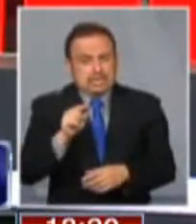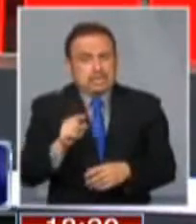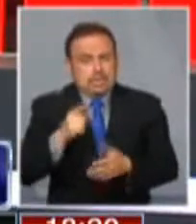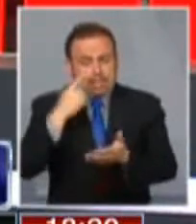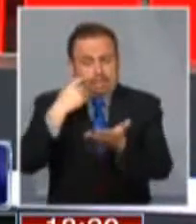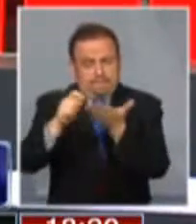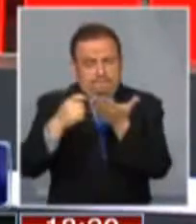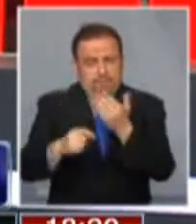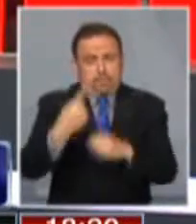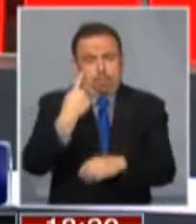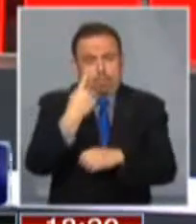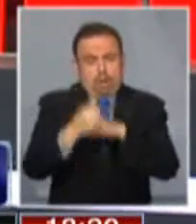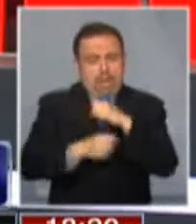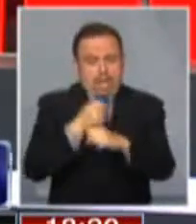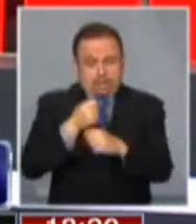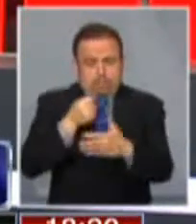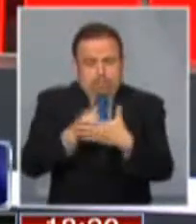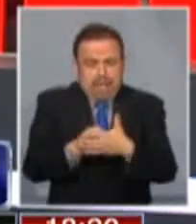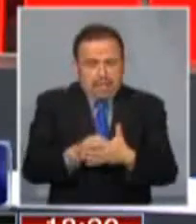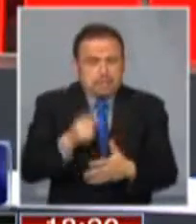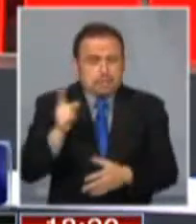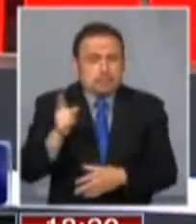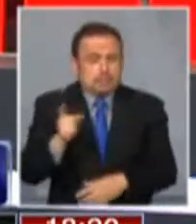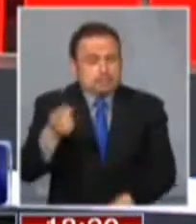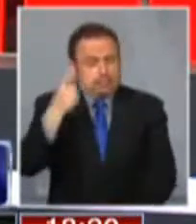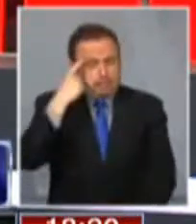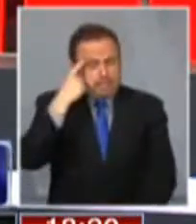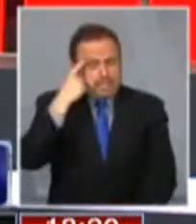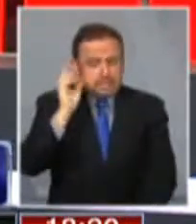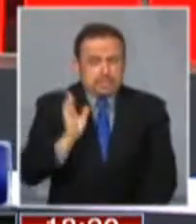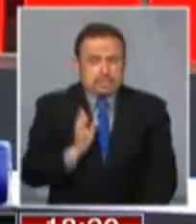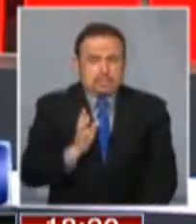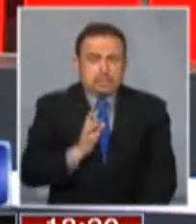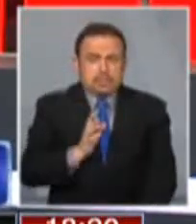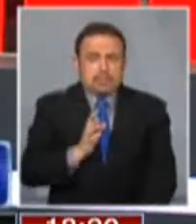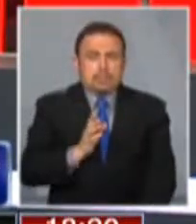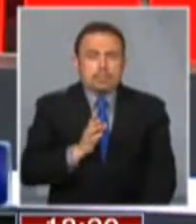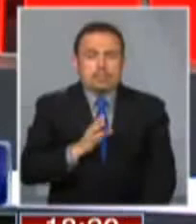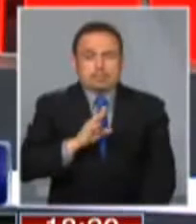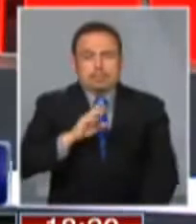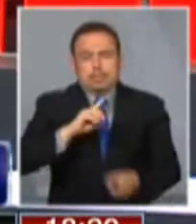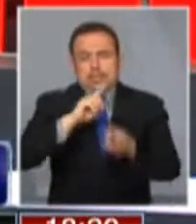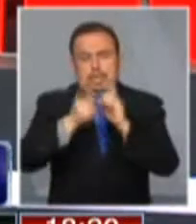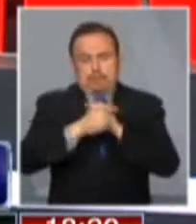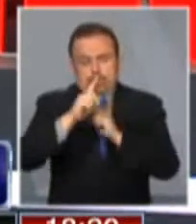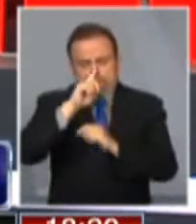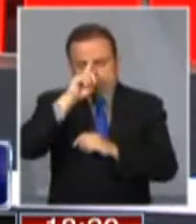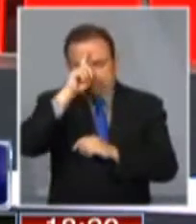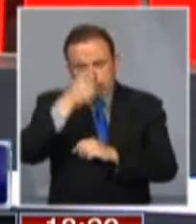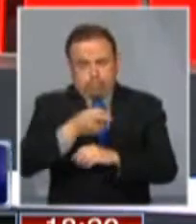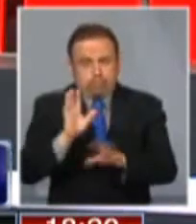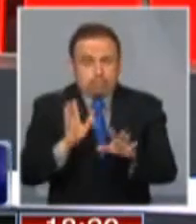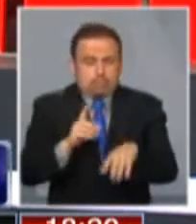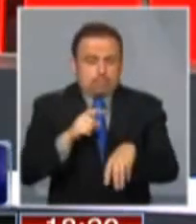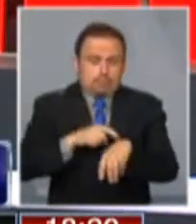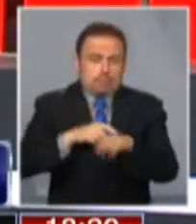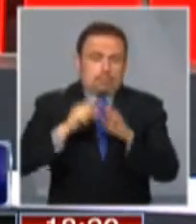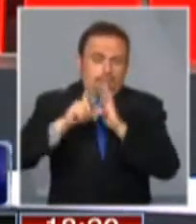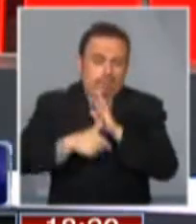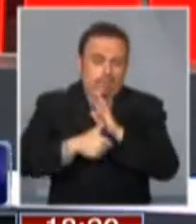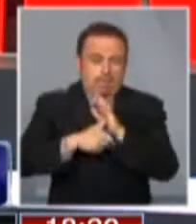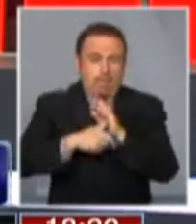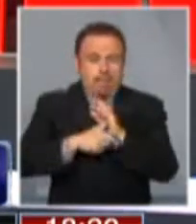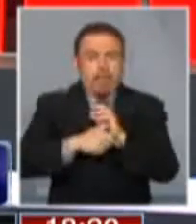va a evaluar en un año plazo, a lo mejor ella está pensando en cambiar las costumbres, que un cambio de costumbre toma un cierto tiempo, que la